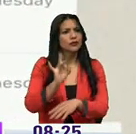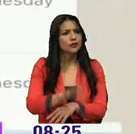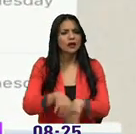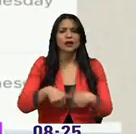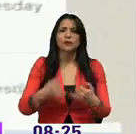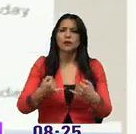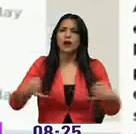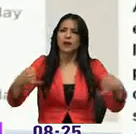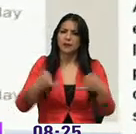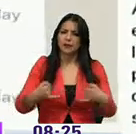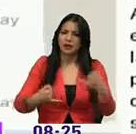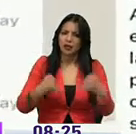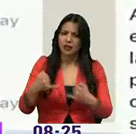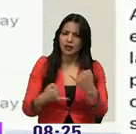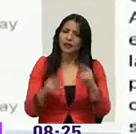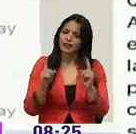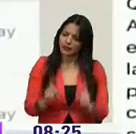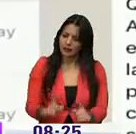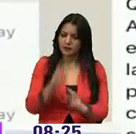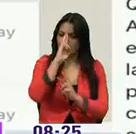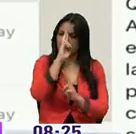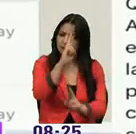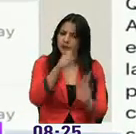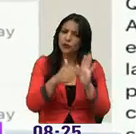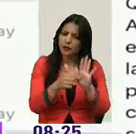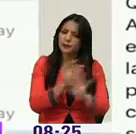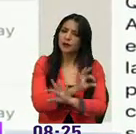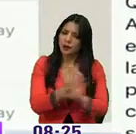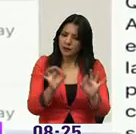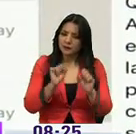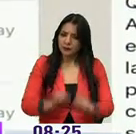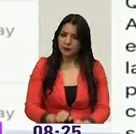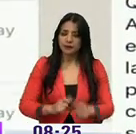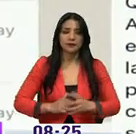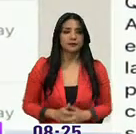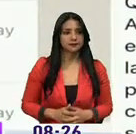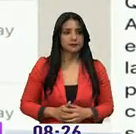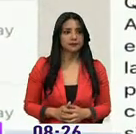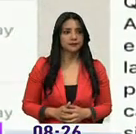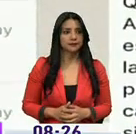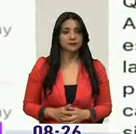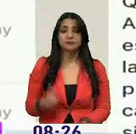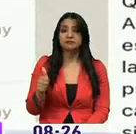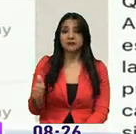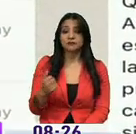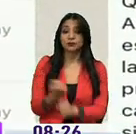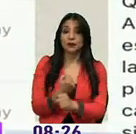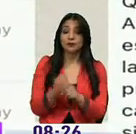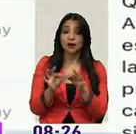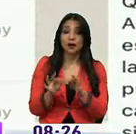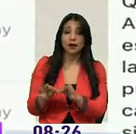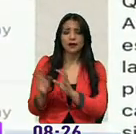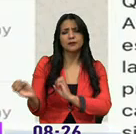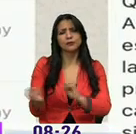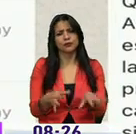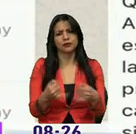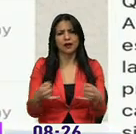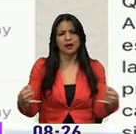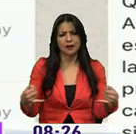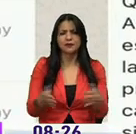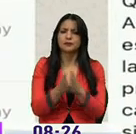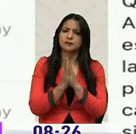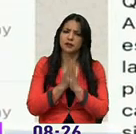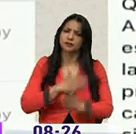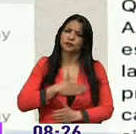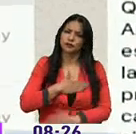de cables. Creo que todos debemos practicar con el buen ejemplo y dejar limpia la calle de lo que ellos mismos están arreglando. Por favor, sí quisiera que